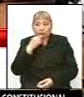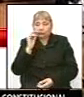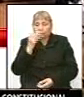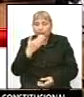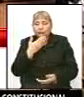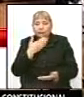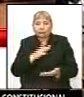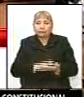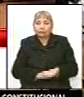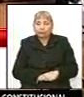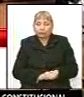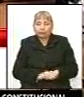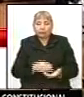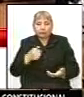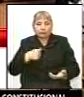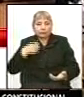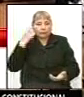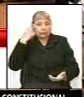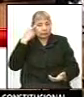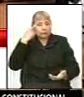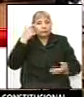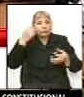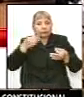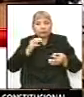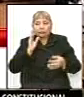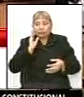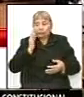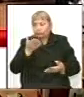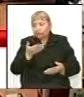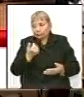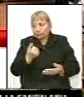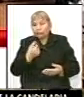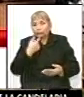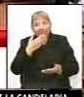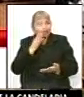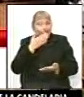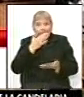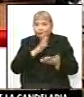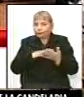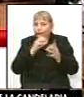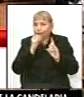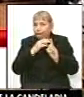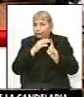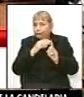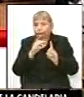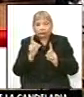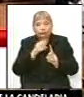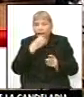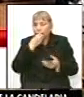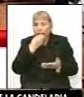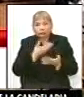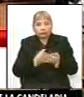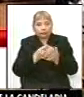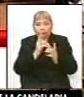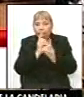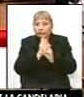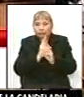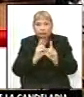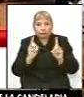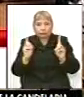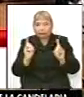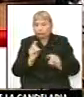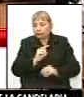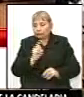mal. Yo creo que hay que hacer una llamada de atención en ese sentido, porque no es nada democrático.